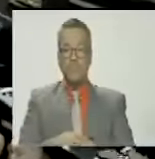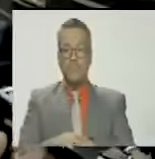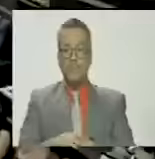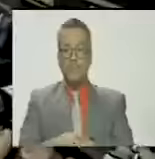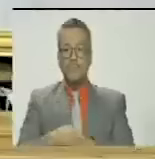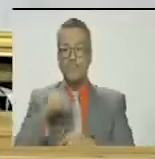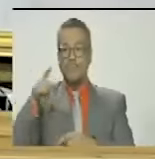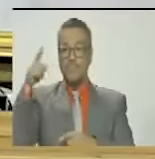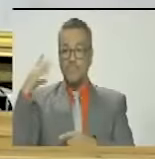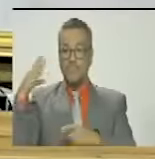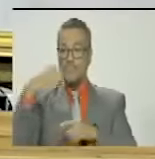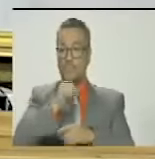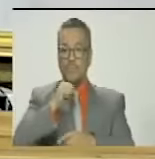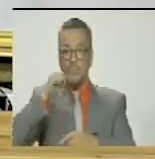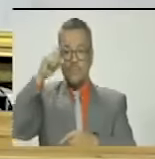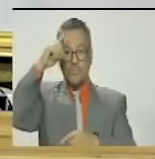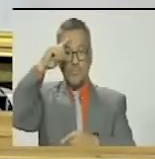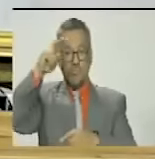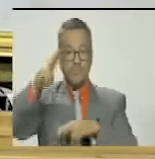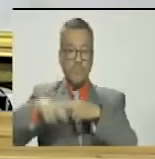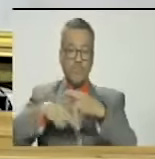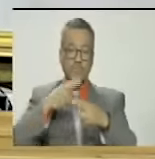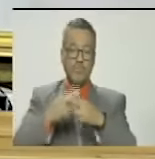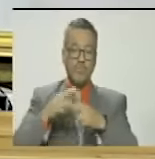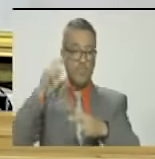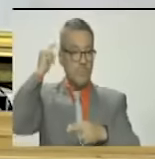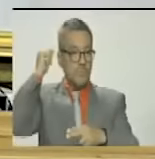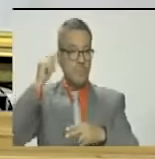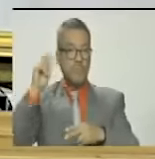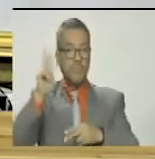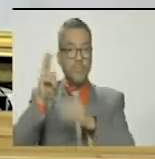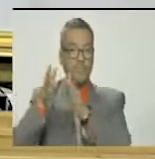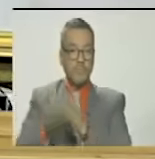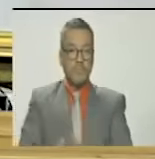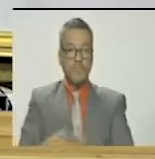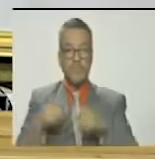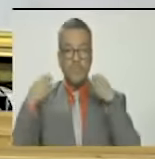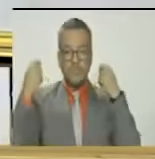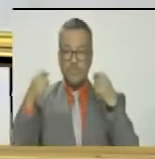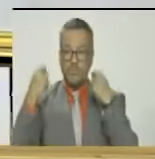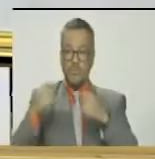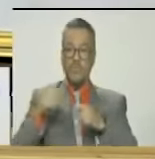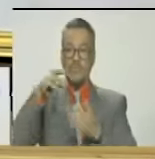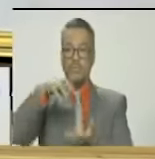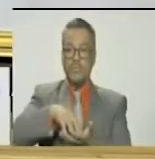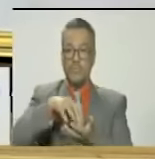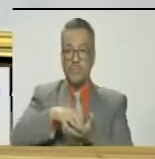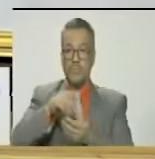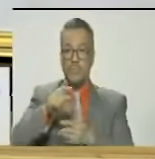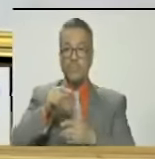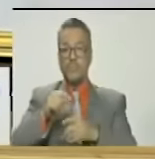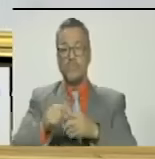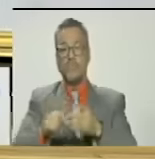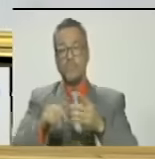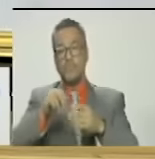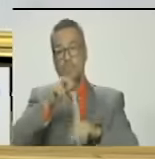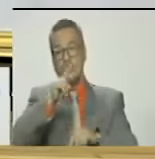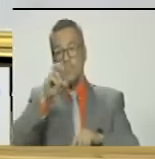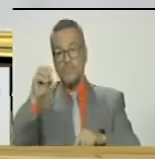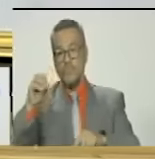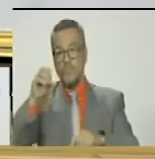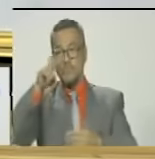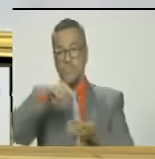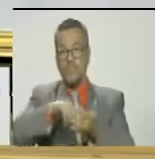como en aquella toma de Puerto Cabello por los patriotas que celebramos con una sesión solemne el Bicentenario el